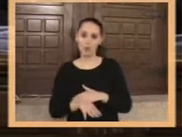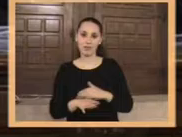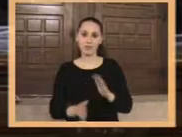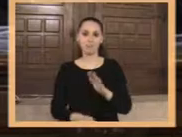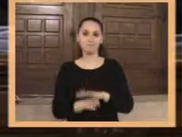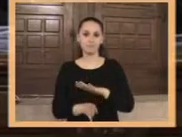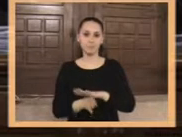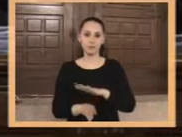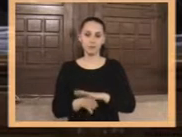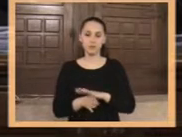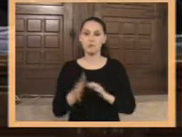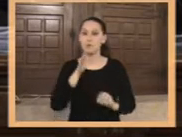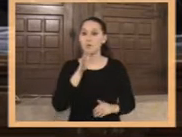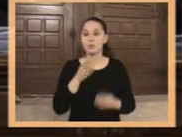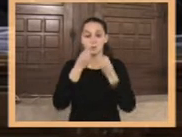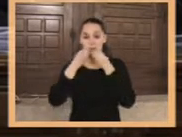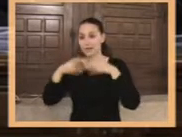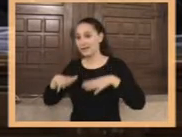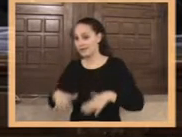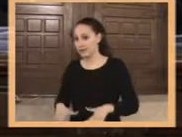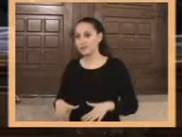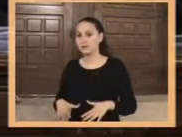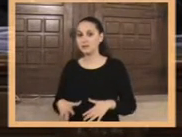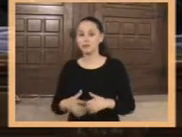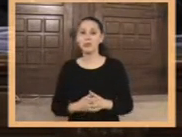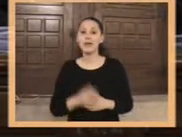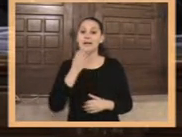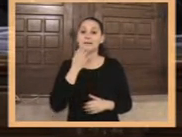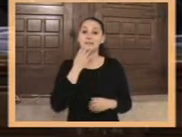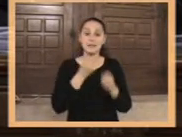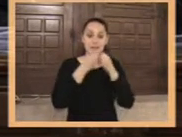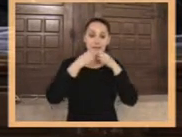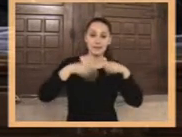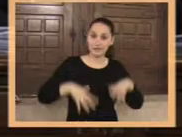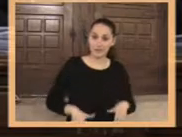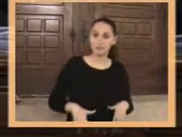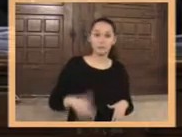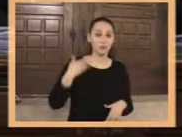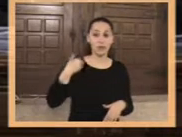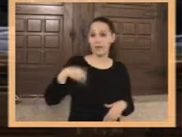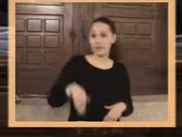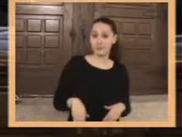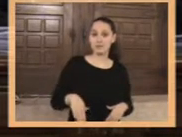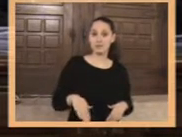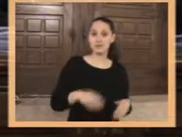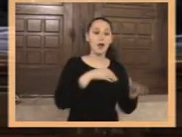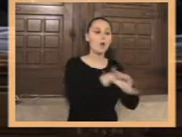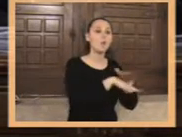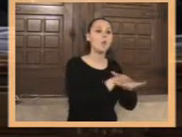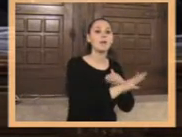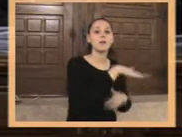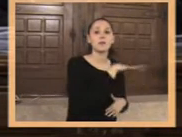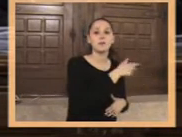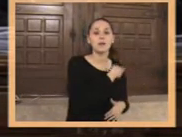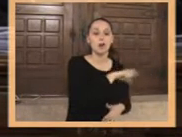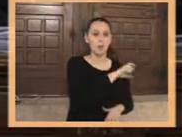la parte que ya se considera histórica, se traslade a la Casa de la Policía Nacional. Mientras la Casa del Deán y el Palacio del Arcediano